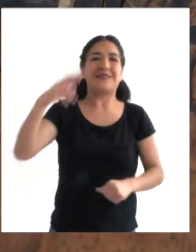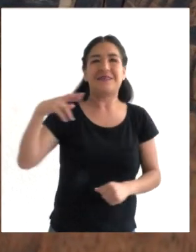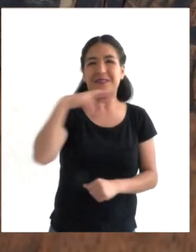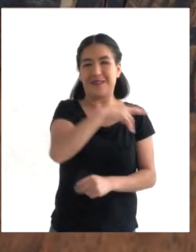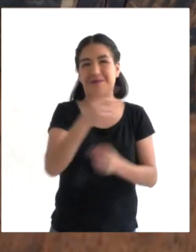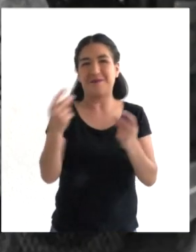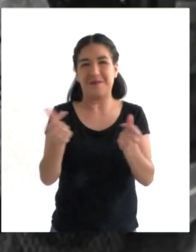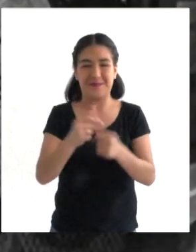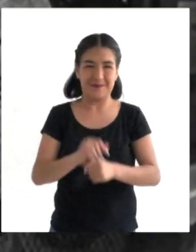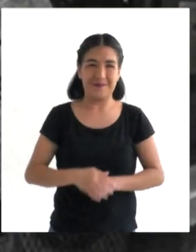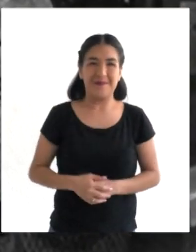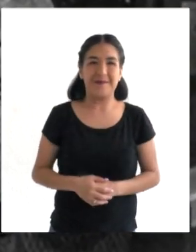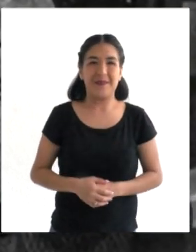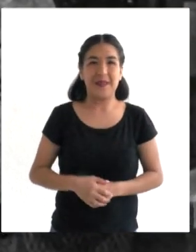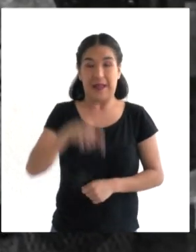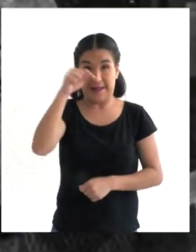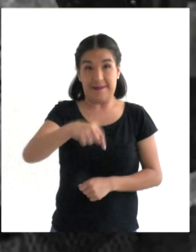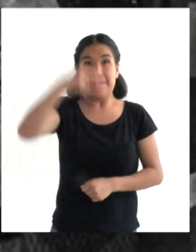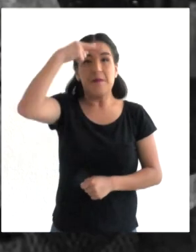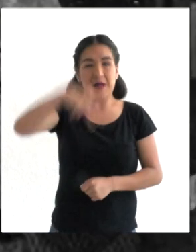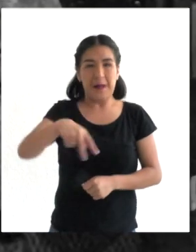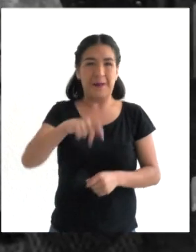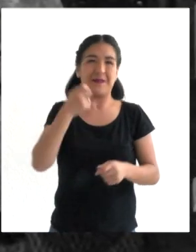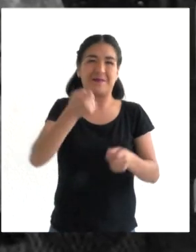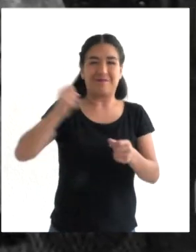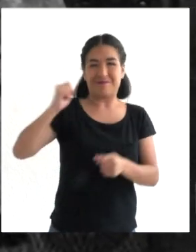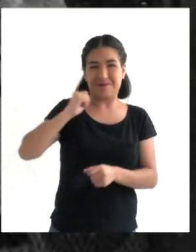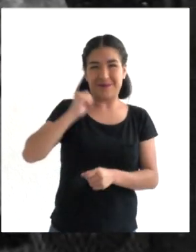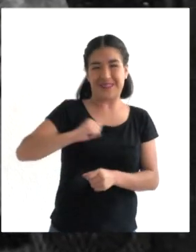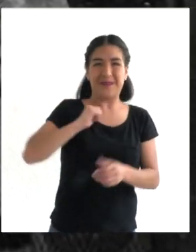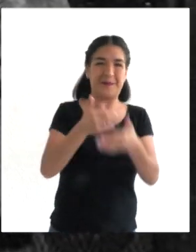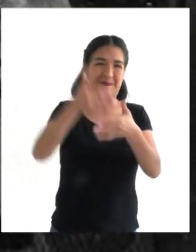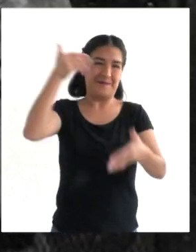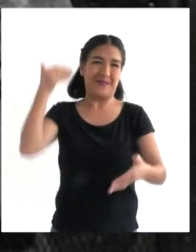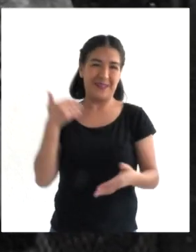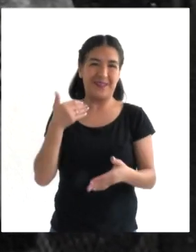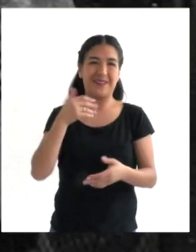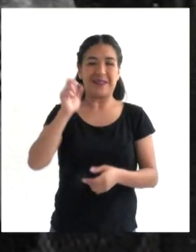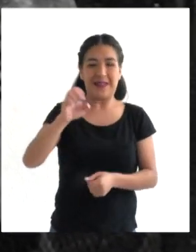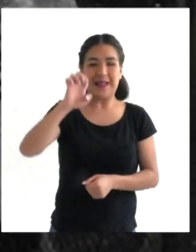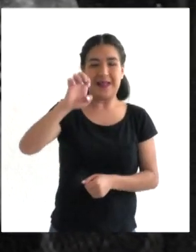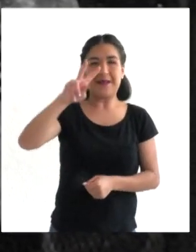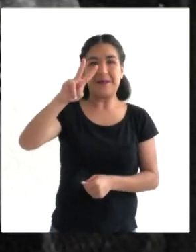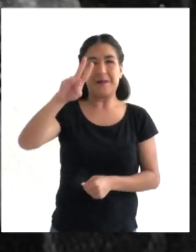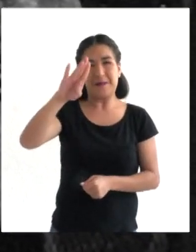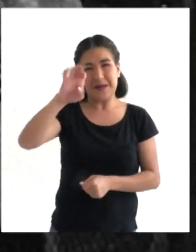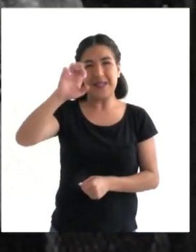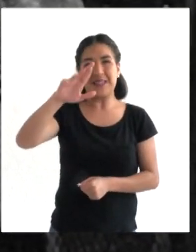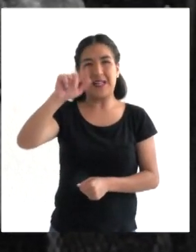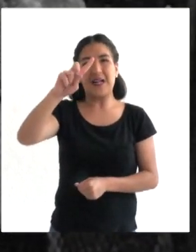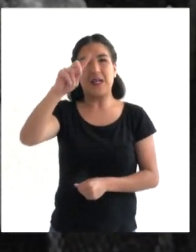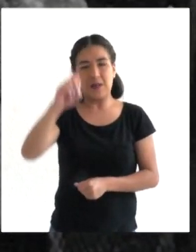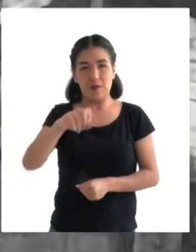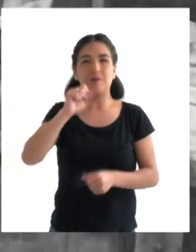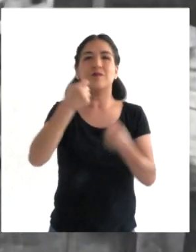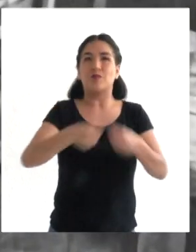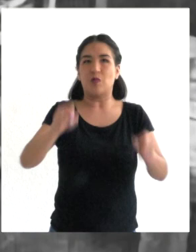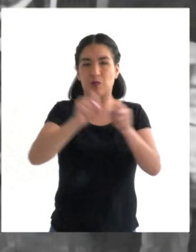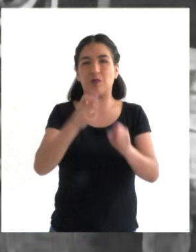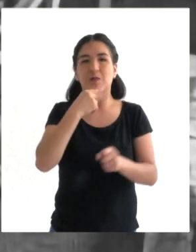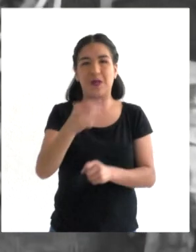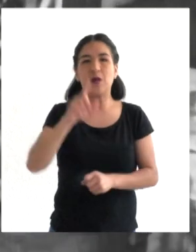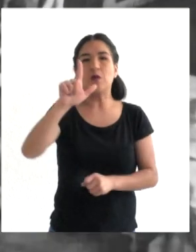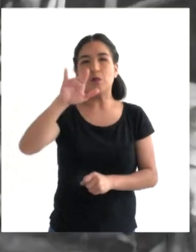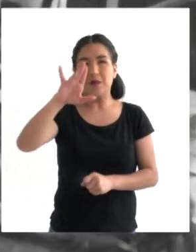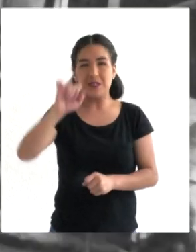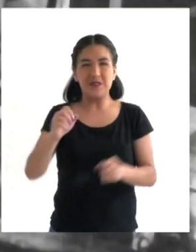antes vista. En México, a principios del siglo pasado, Everardo Rodríguez Arce y su socio Luis Romero se dieron cuenta